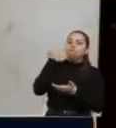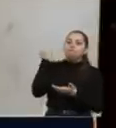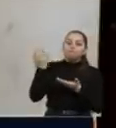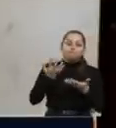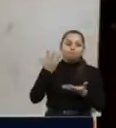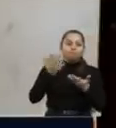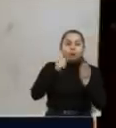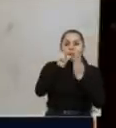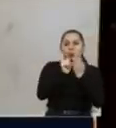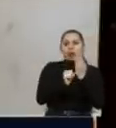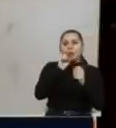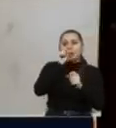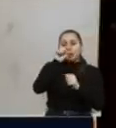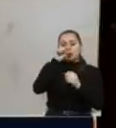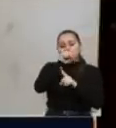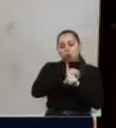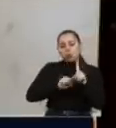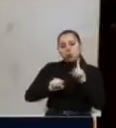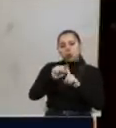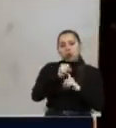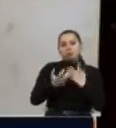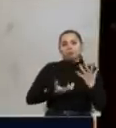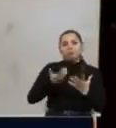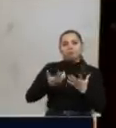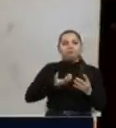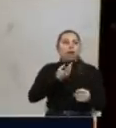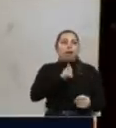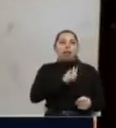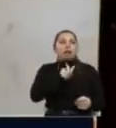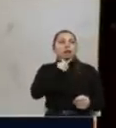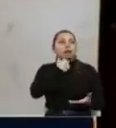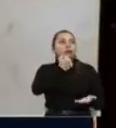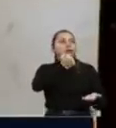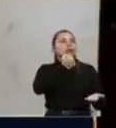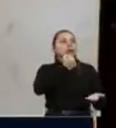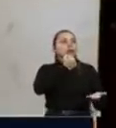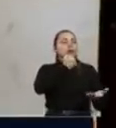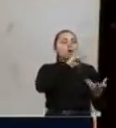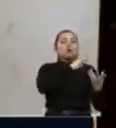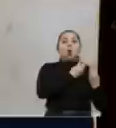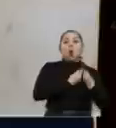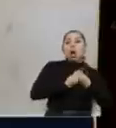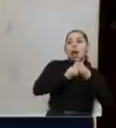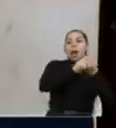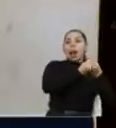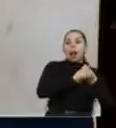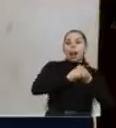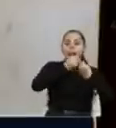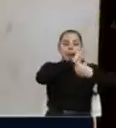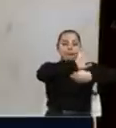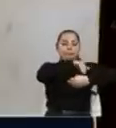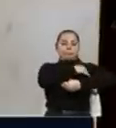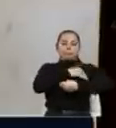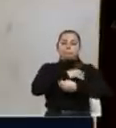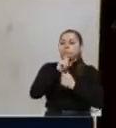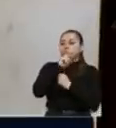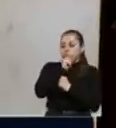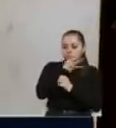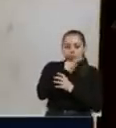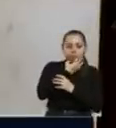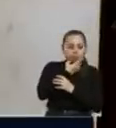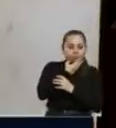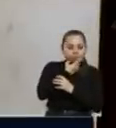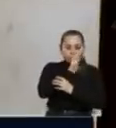adelantar programas sociales. Y entonces, en un consejo de ministros, empezamos a buscar entre